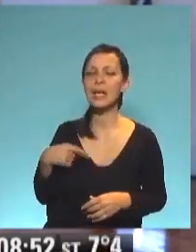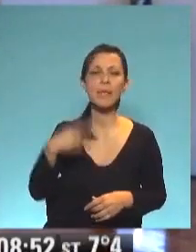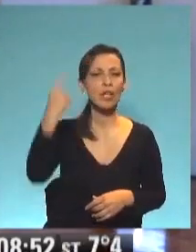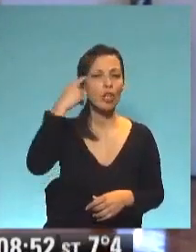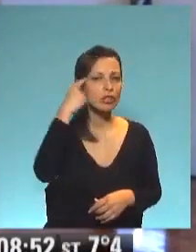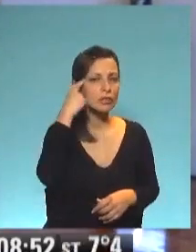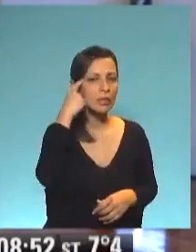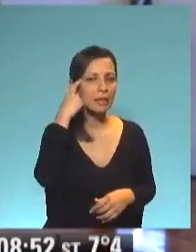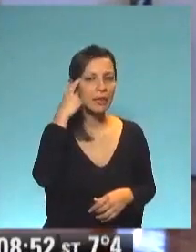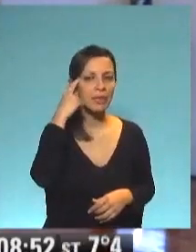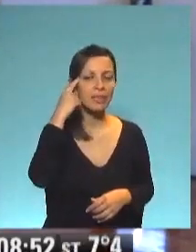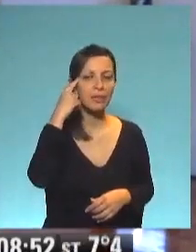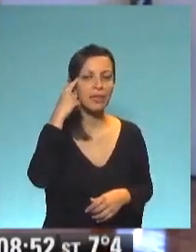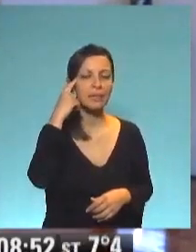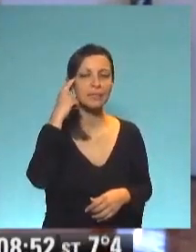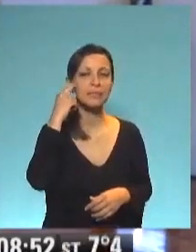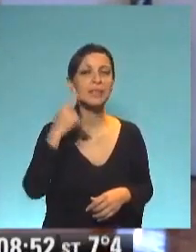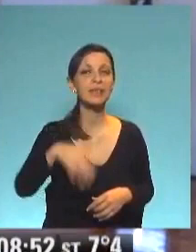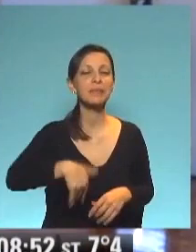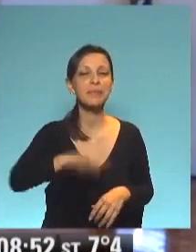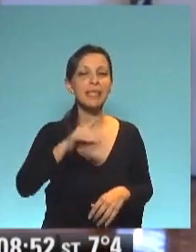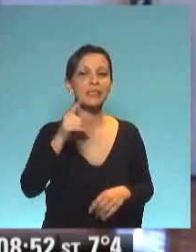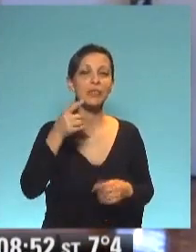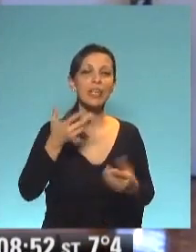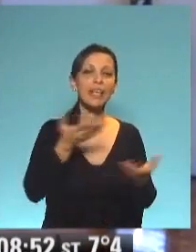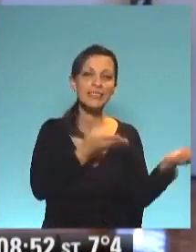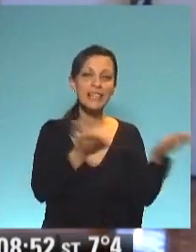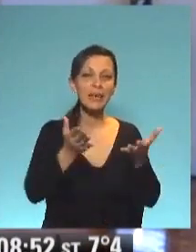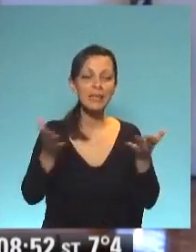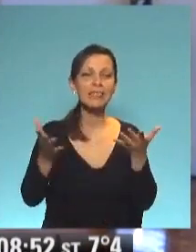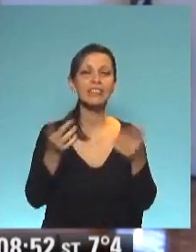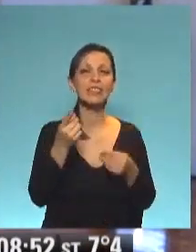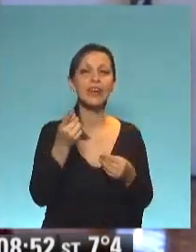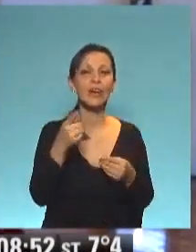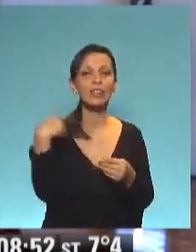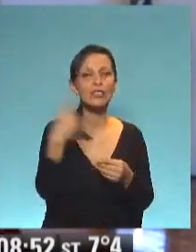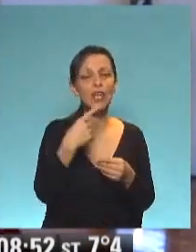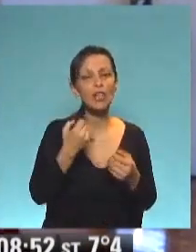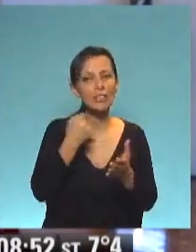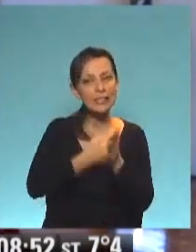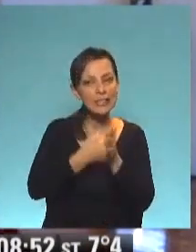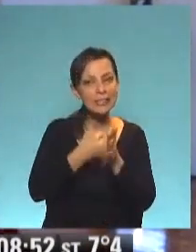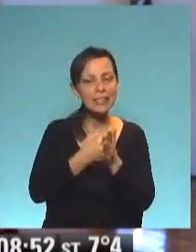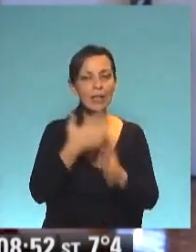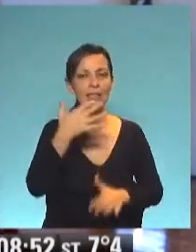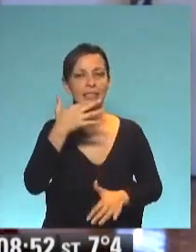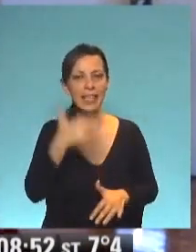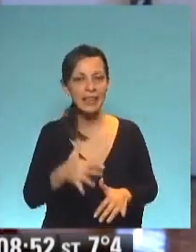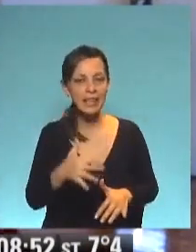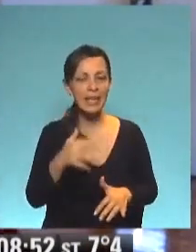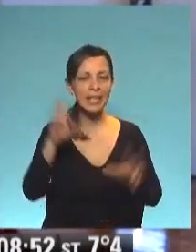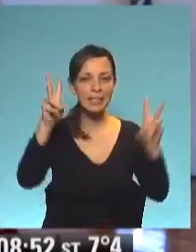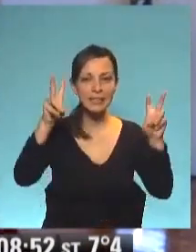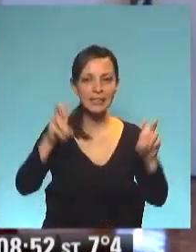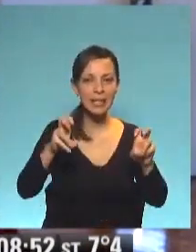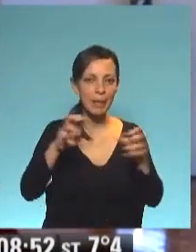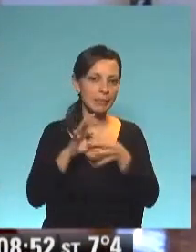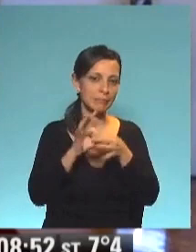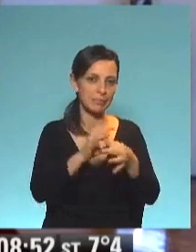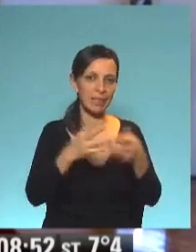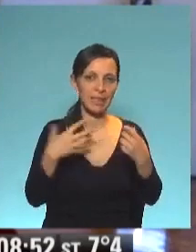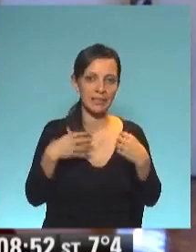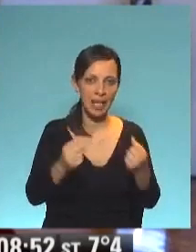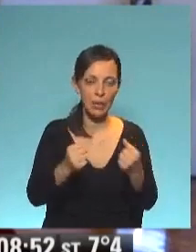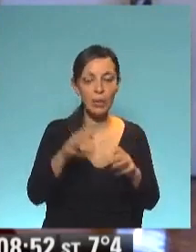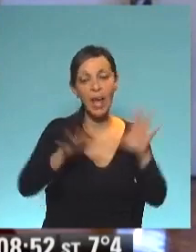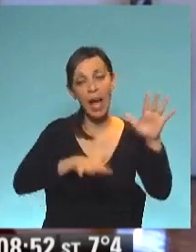Y esencialmente, en este espacio que es un espacio de servicios, tratamos de que podamos entre todos comprender cuestiones que son inherentes a la salud y que muchas veces